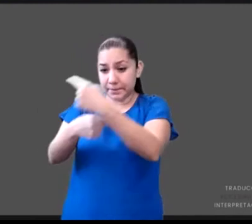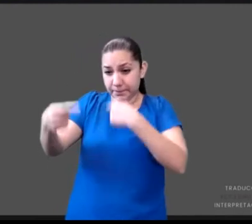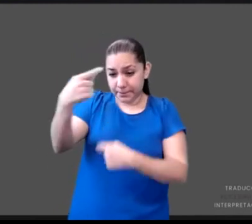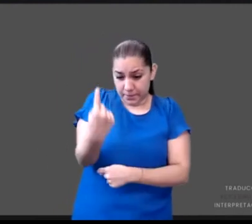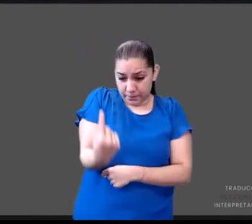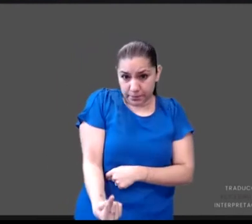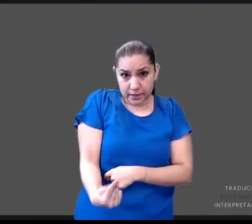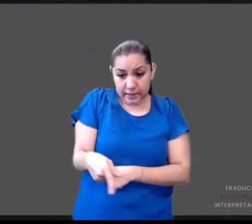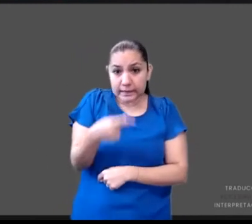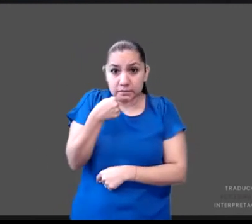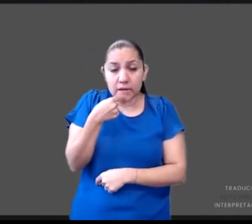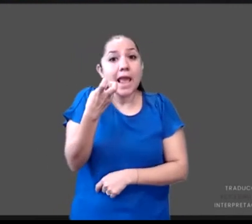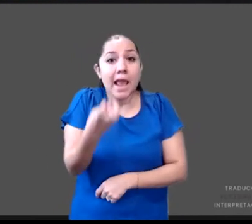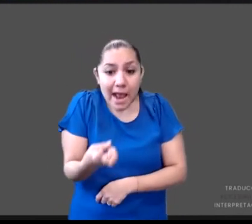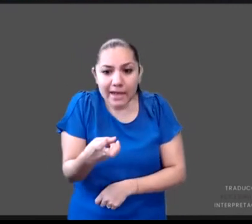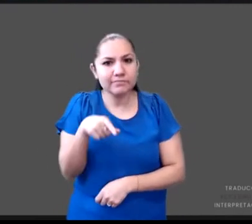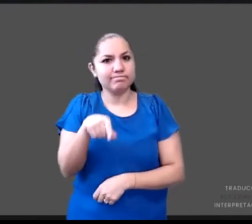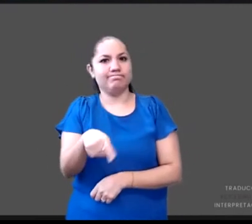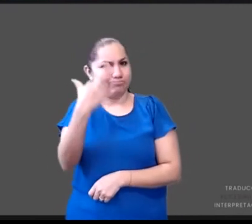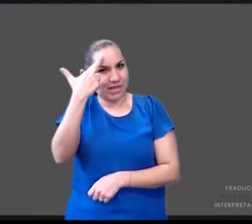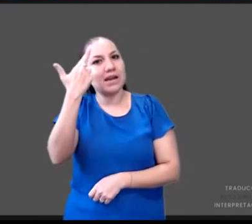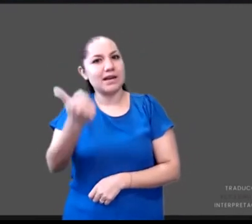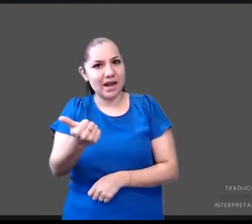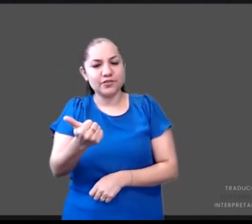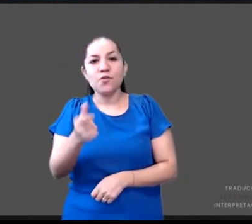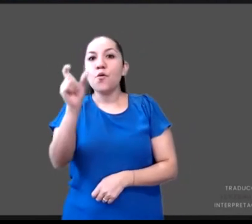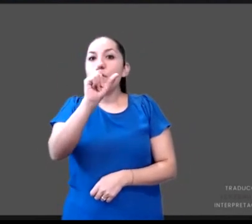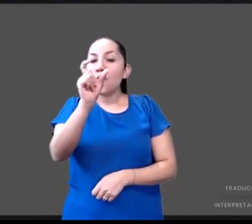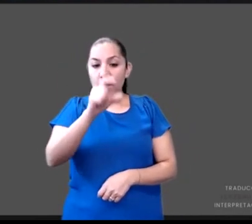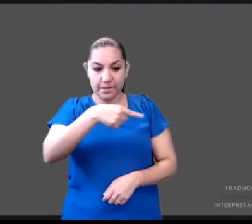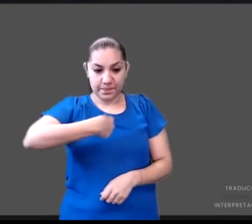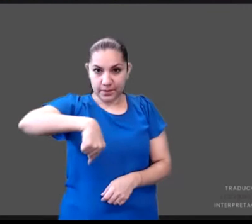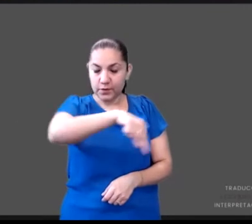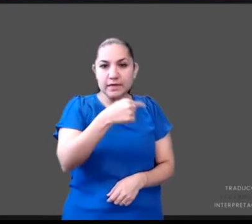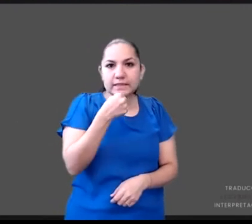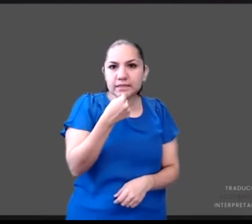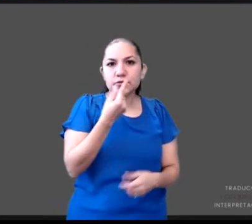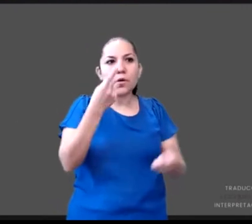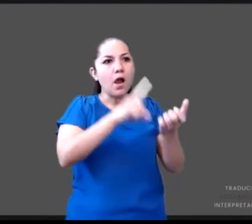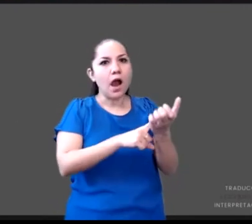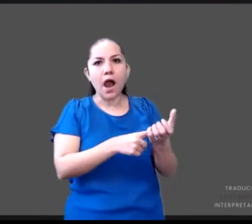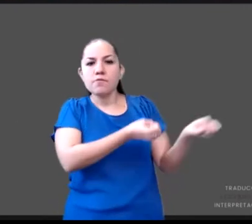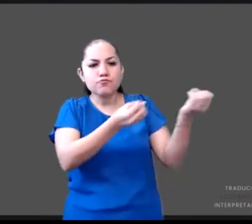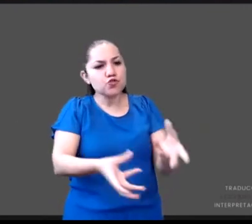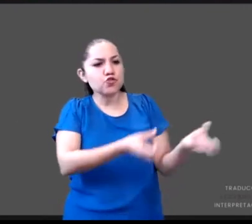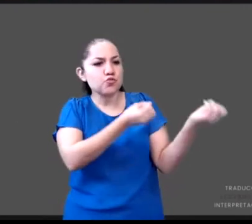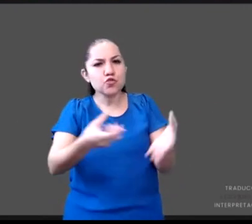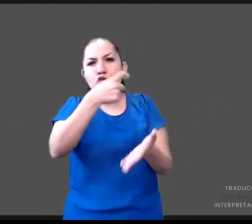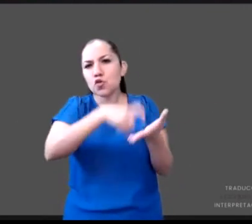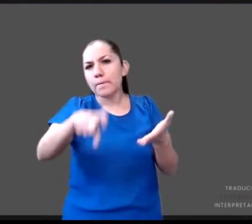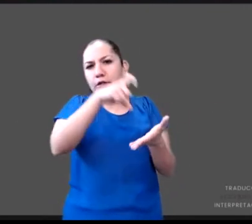niños son altamente vulnerables al consumismo. Me parece que eso es un